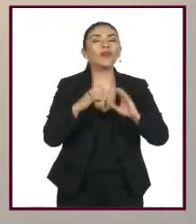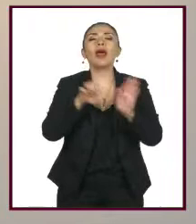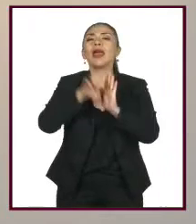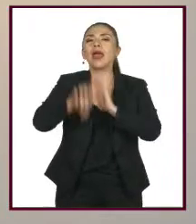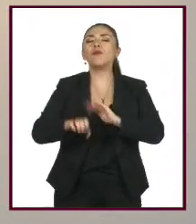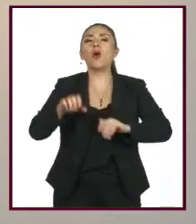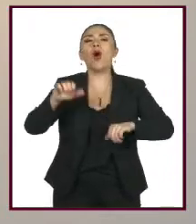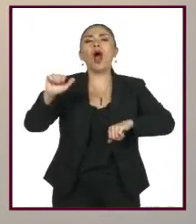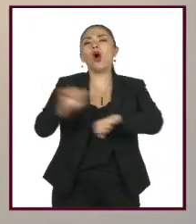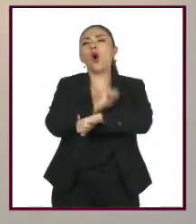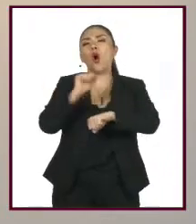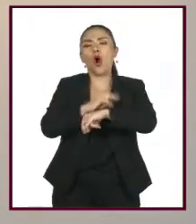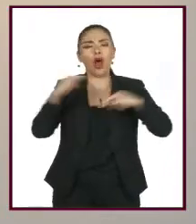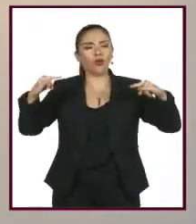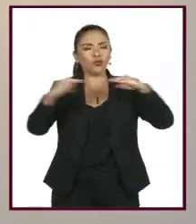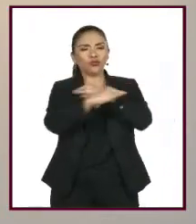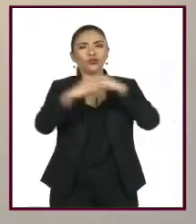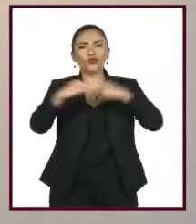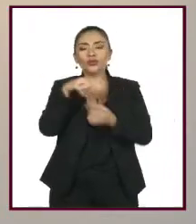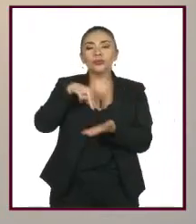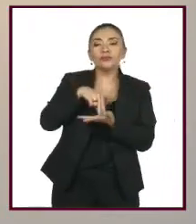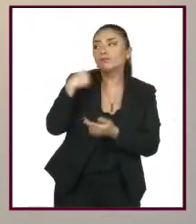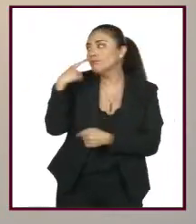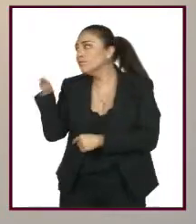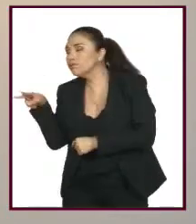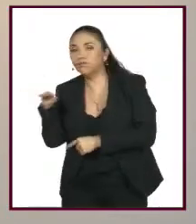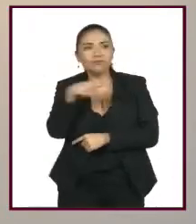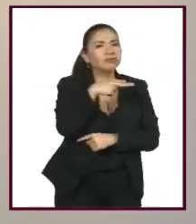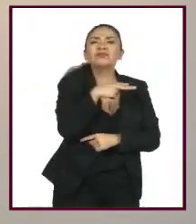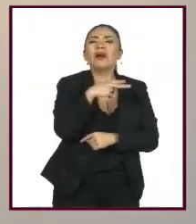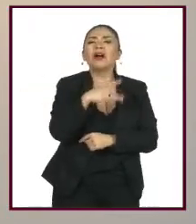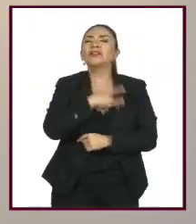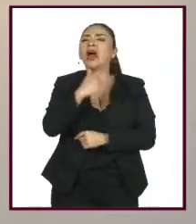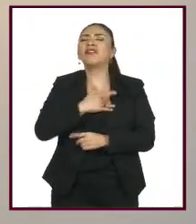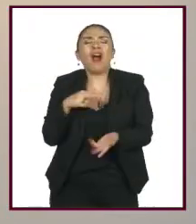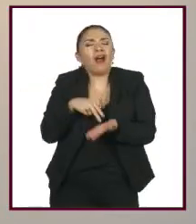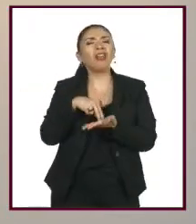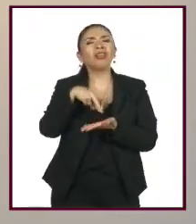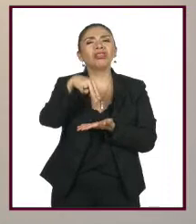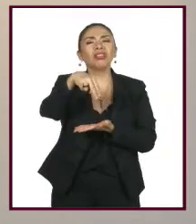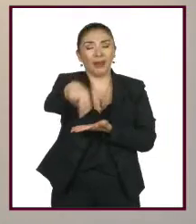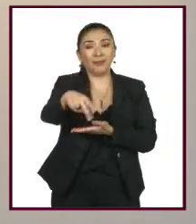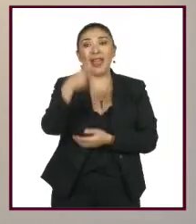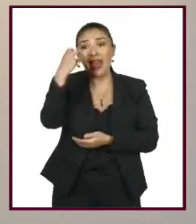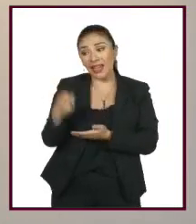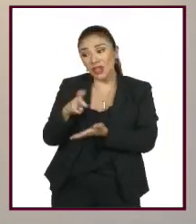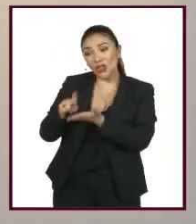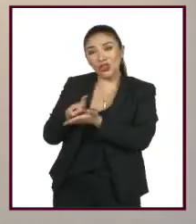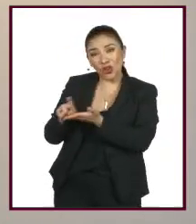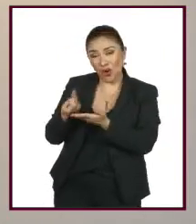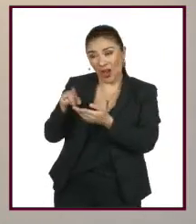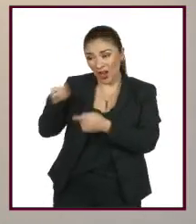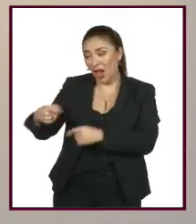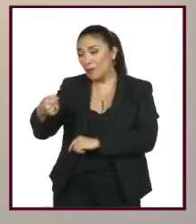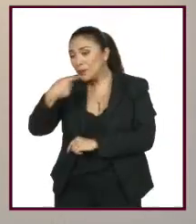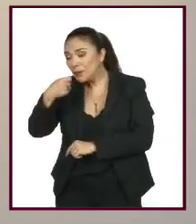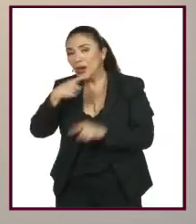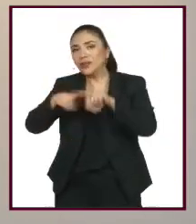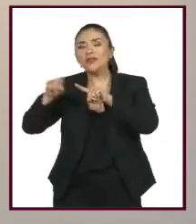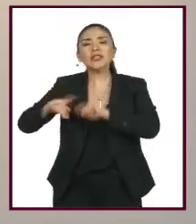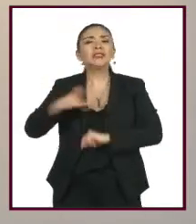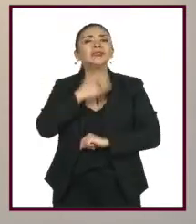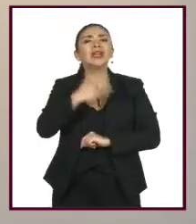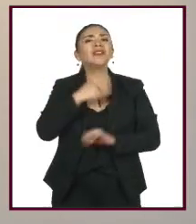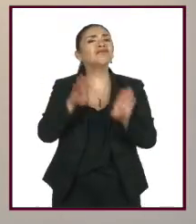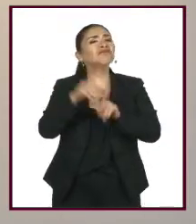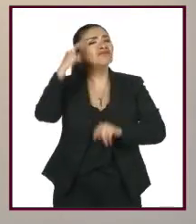la calle antes fijándonos. El consumir cualquiera de estas sustancias hace que estas capacidades se disminuyan